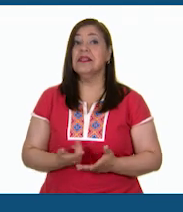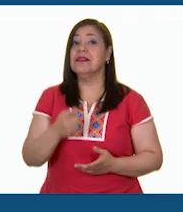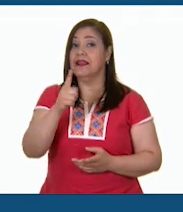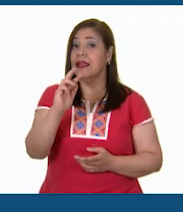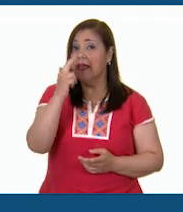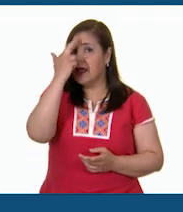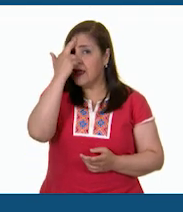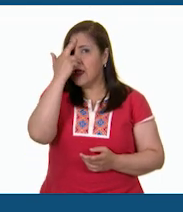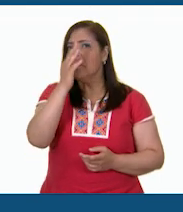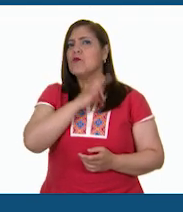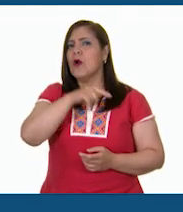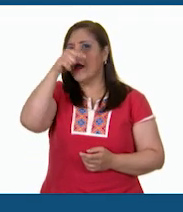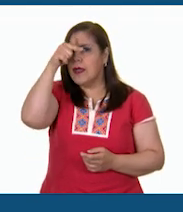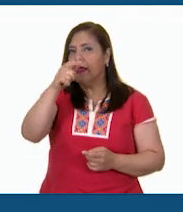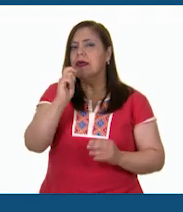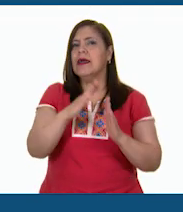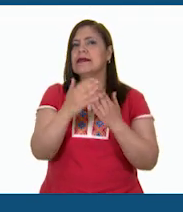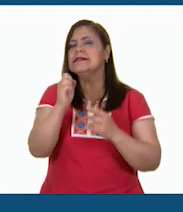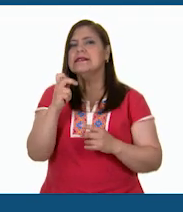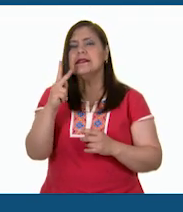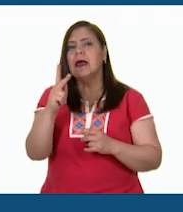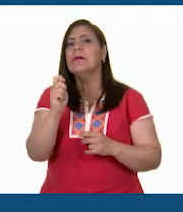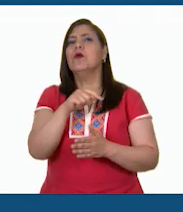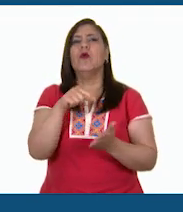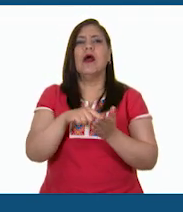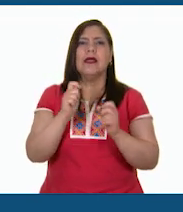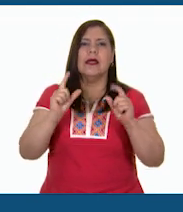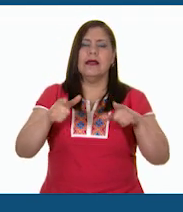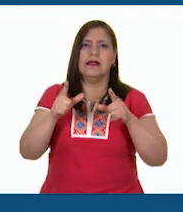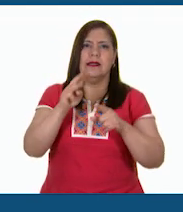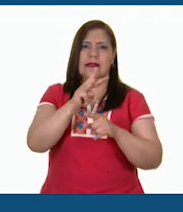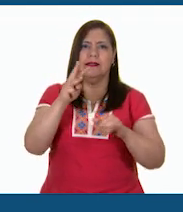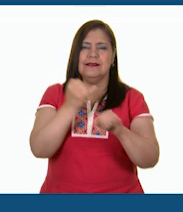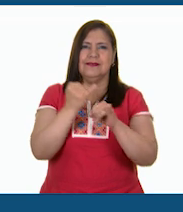Recuerda que puedes encontrar los libros de texto en la página